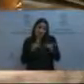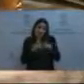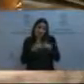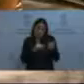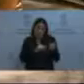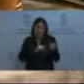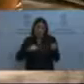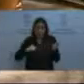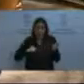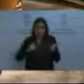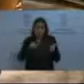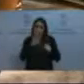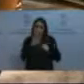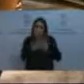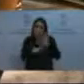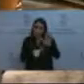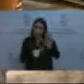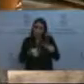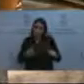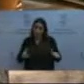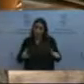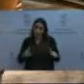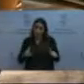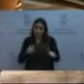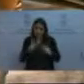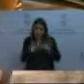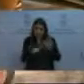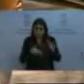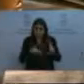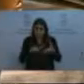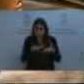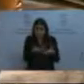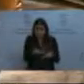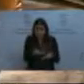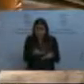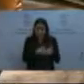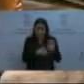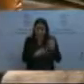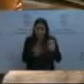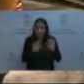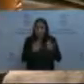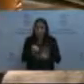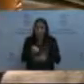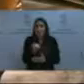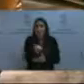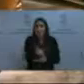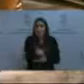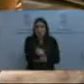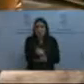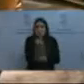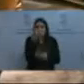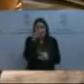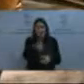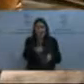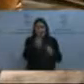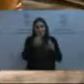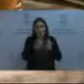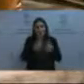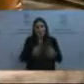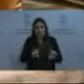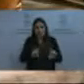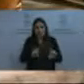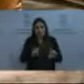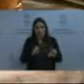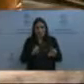autónomos algunas convocatorias de ayudas, concretamente las de apoyo a la iniciativa empresarial de las